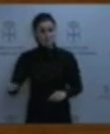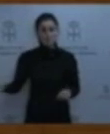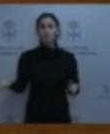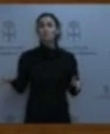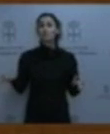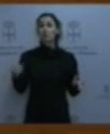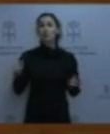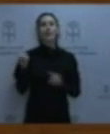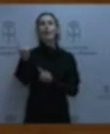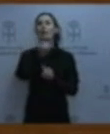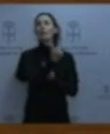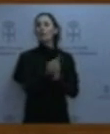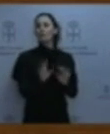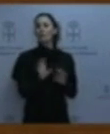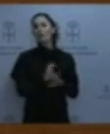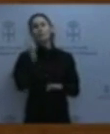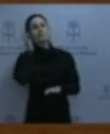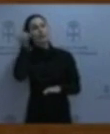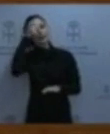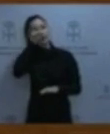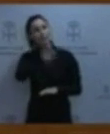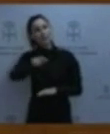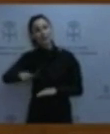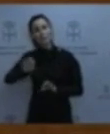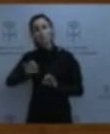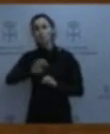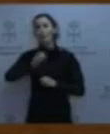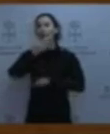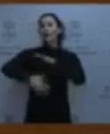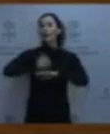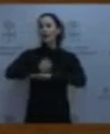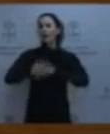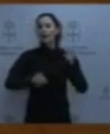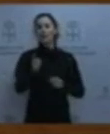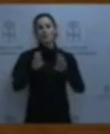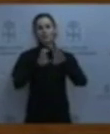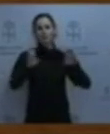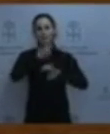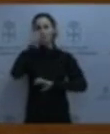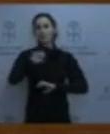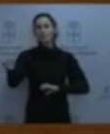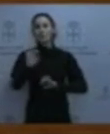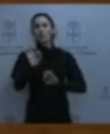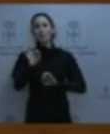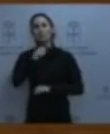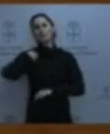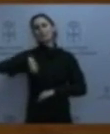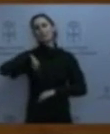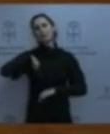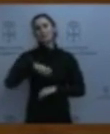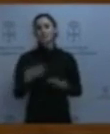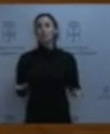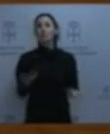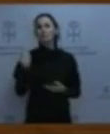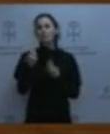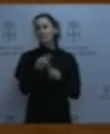uno de ustedes, o cada una de las consejeras, consejeros, gerentes de fundaciones, gerentes de empresas públicas, directores de entes o presidentes de organismos. Y piensen